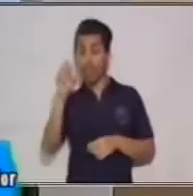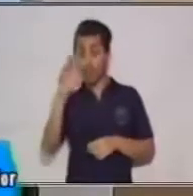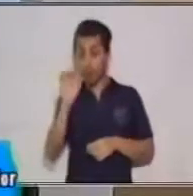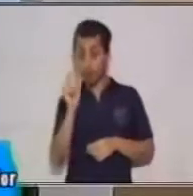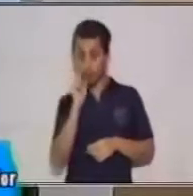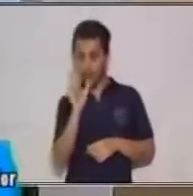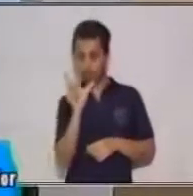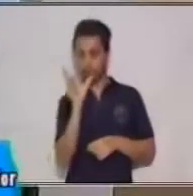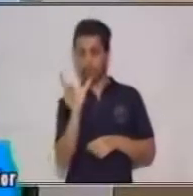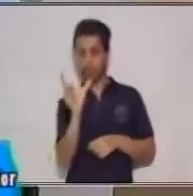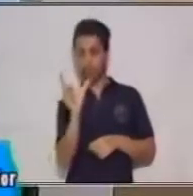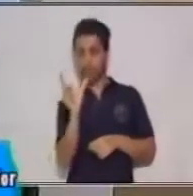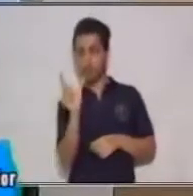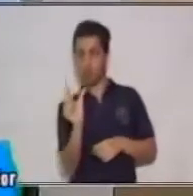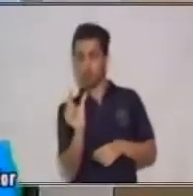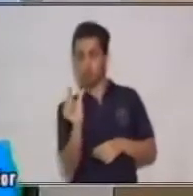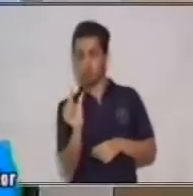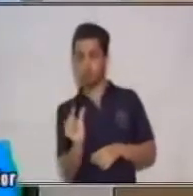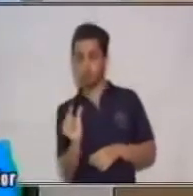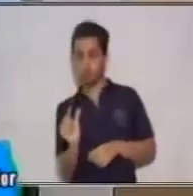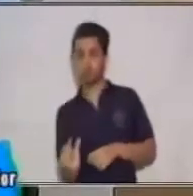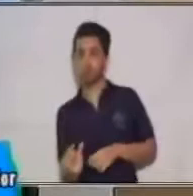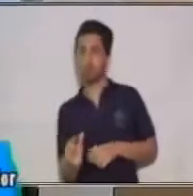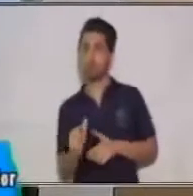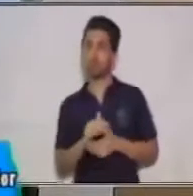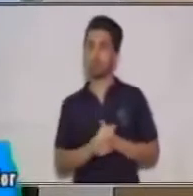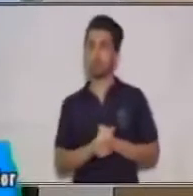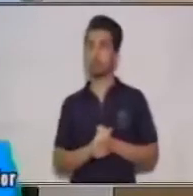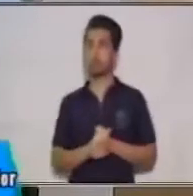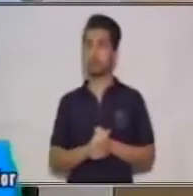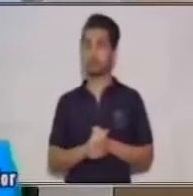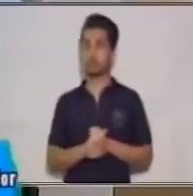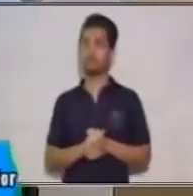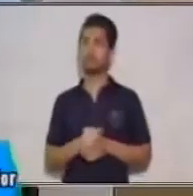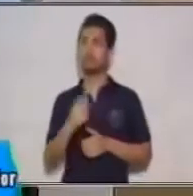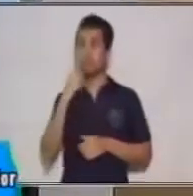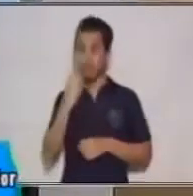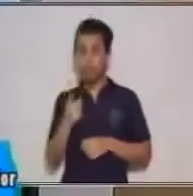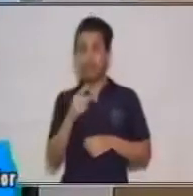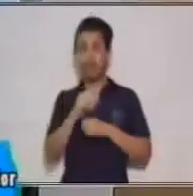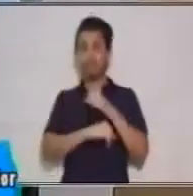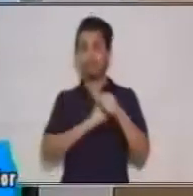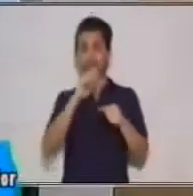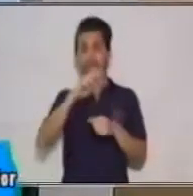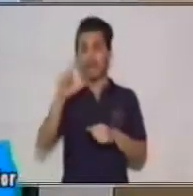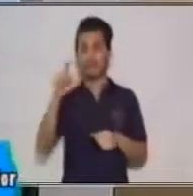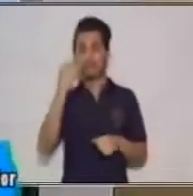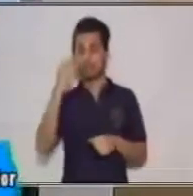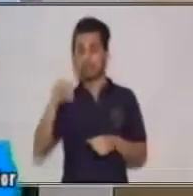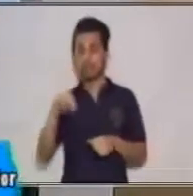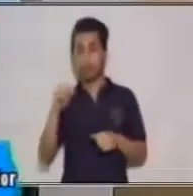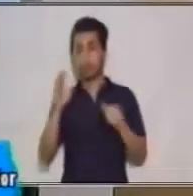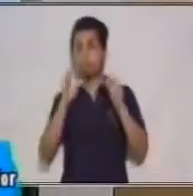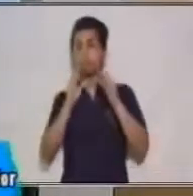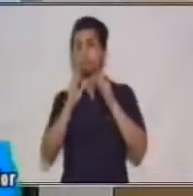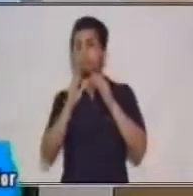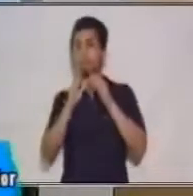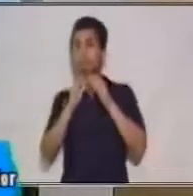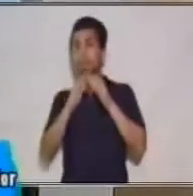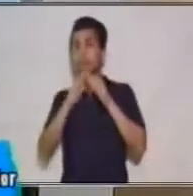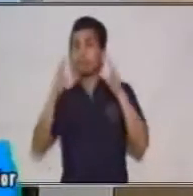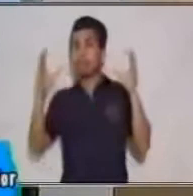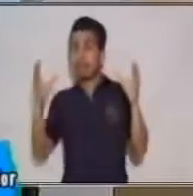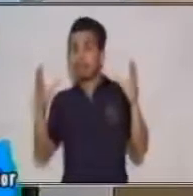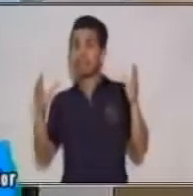que este. Entonces, esta es la fracción más grande. Cuando el denominador es más pequeño, la fracción